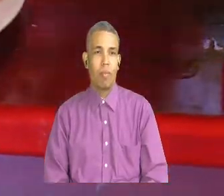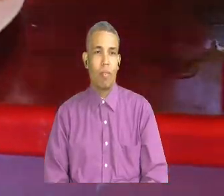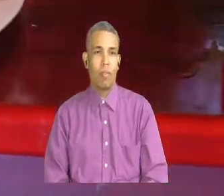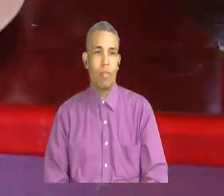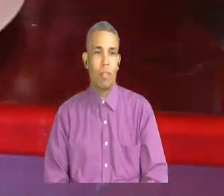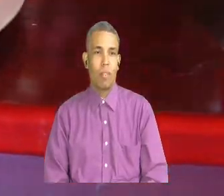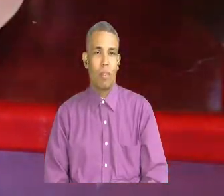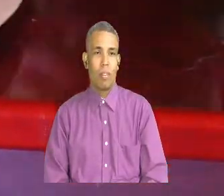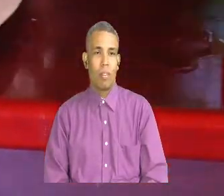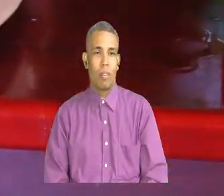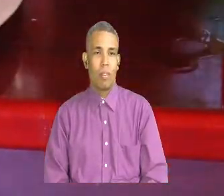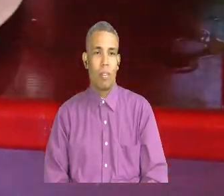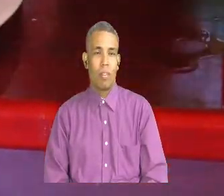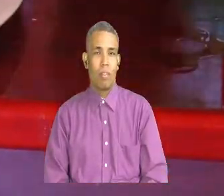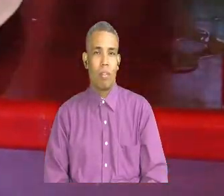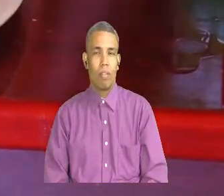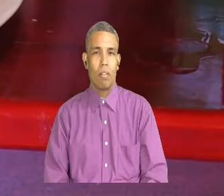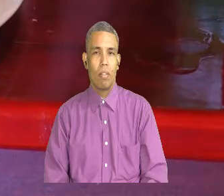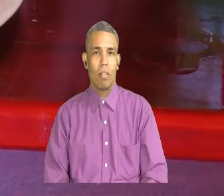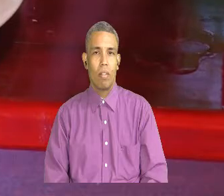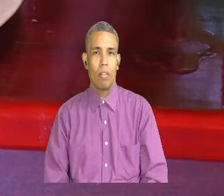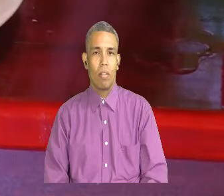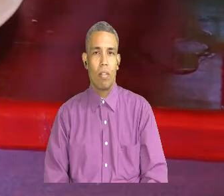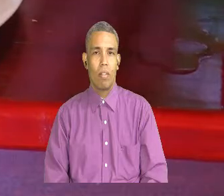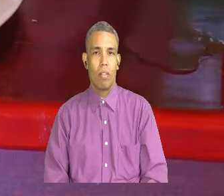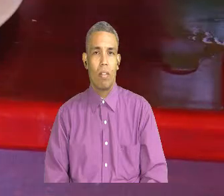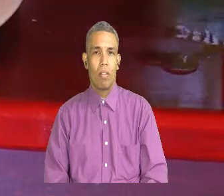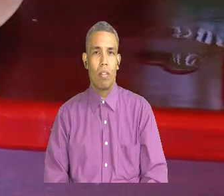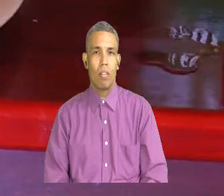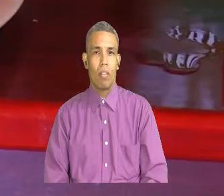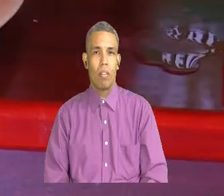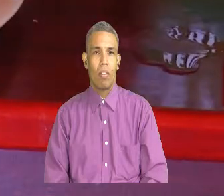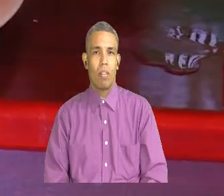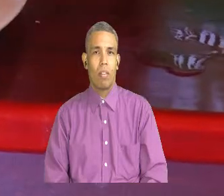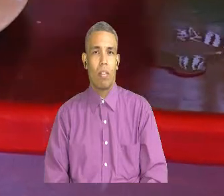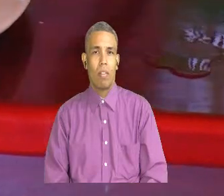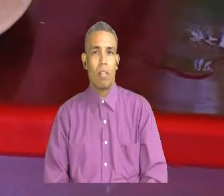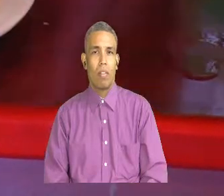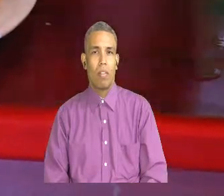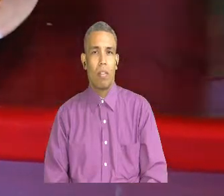Vamos a armar acá. Y nuestra salsa de la casa.